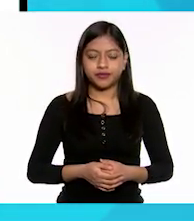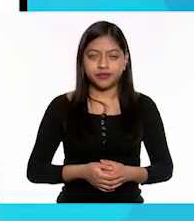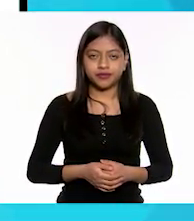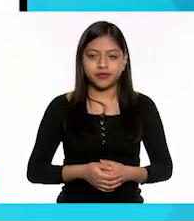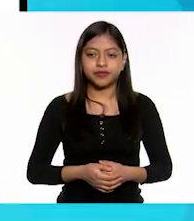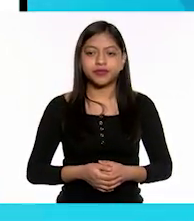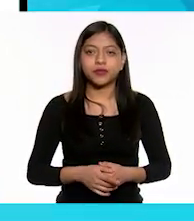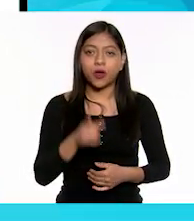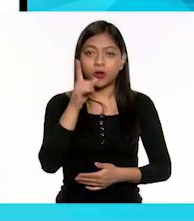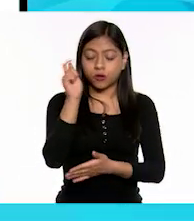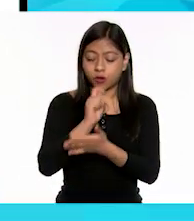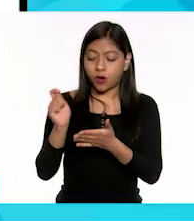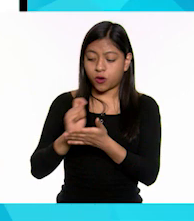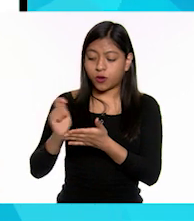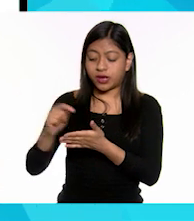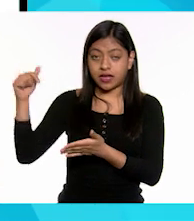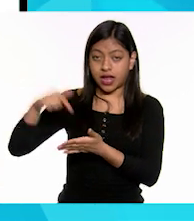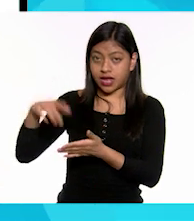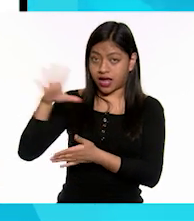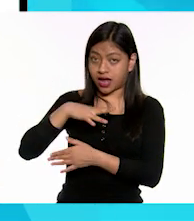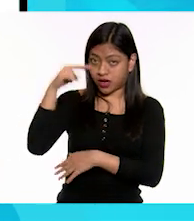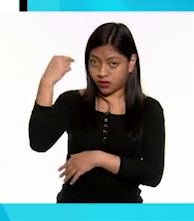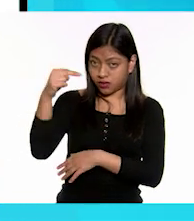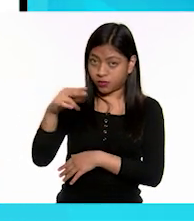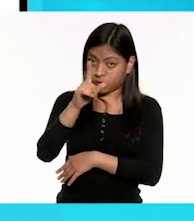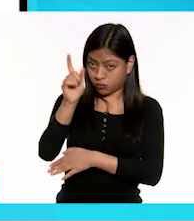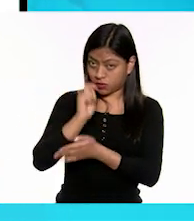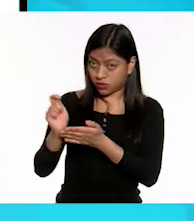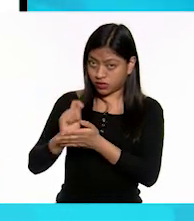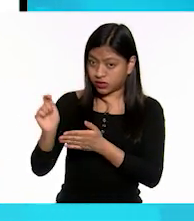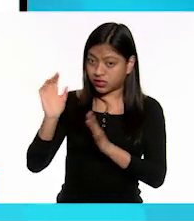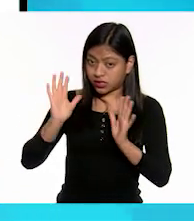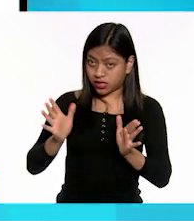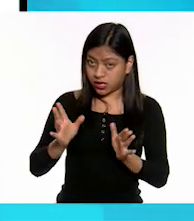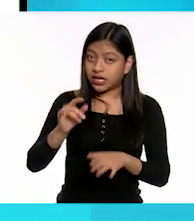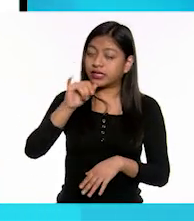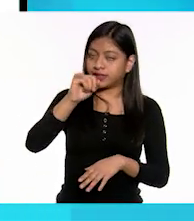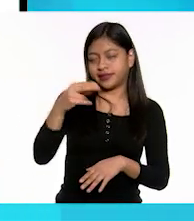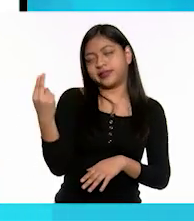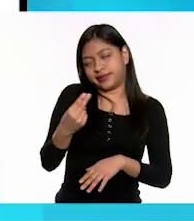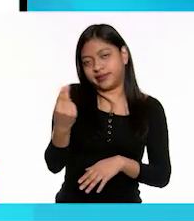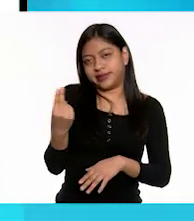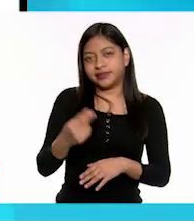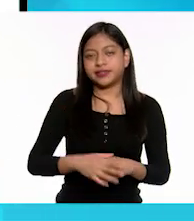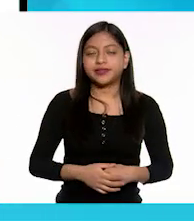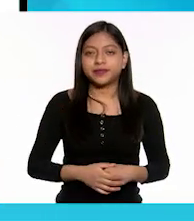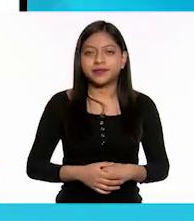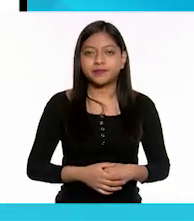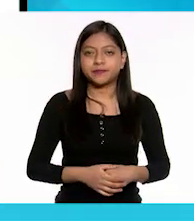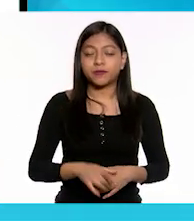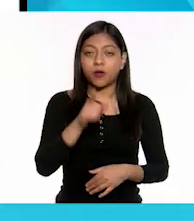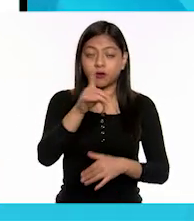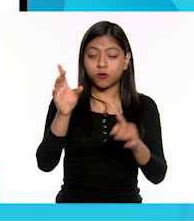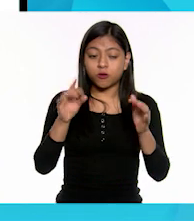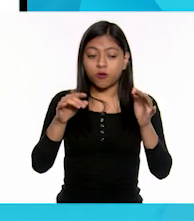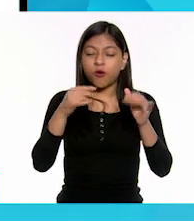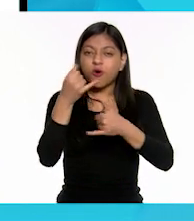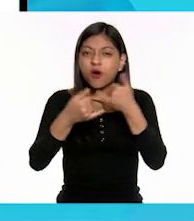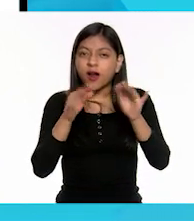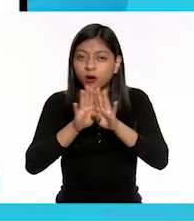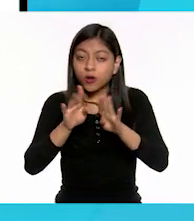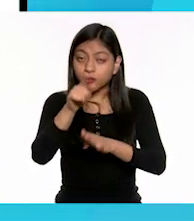texto a notas te el nombre del juego y si es necesario verdadero explicaste cómo se juega